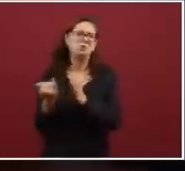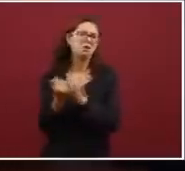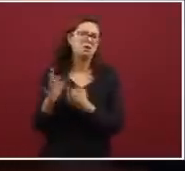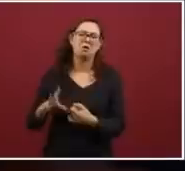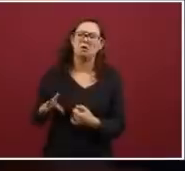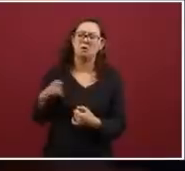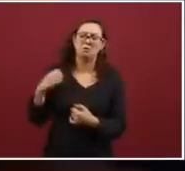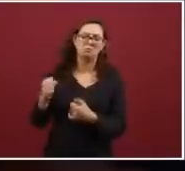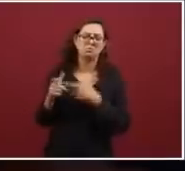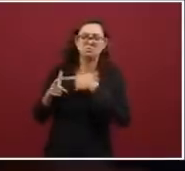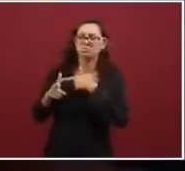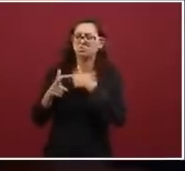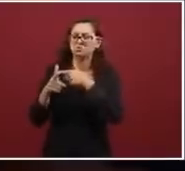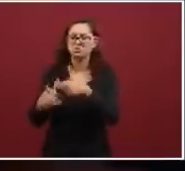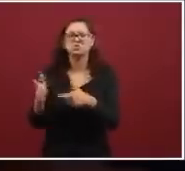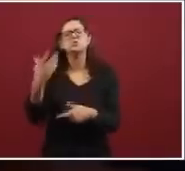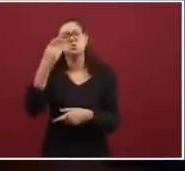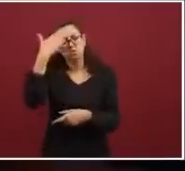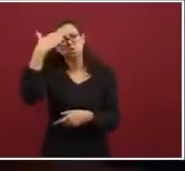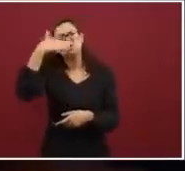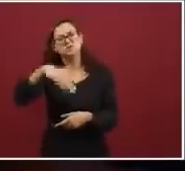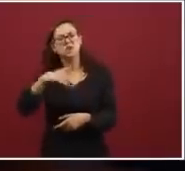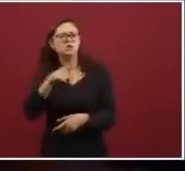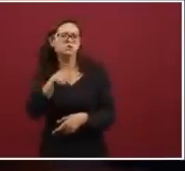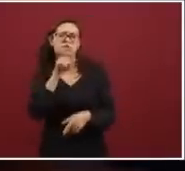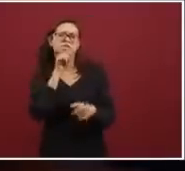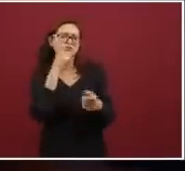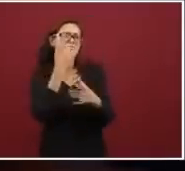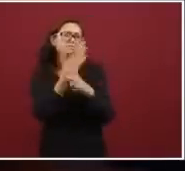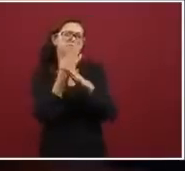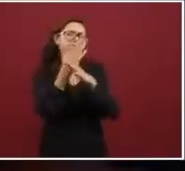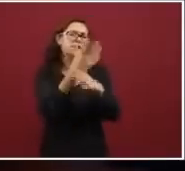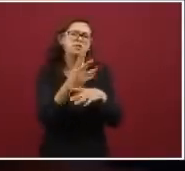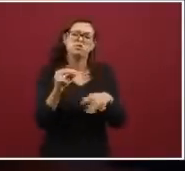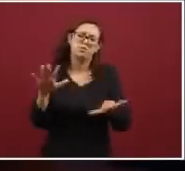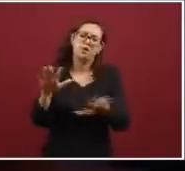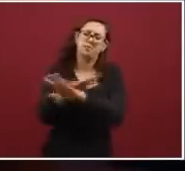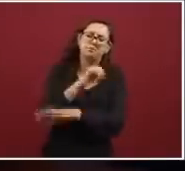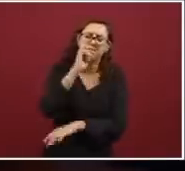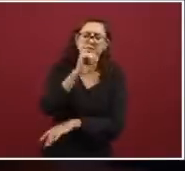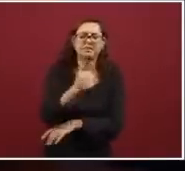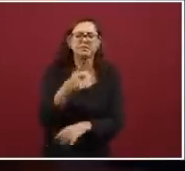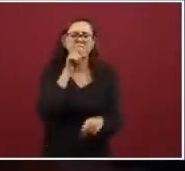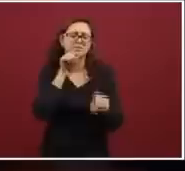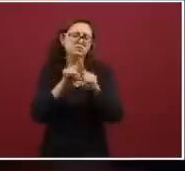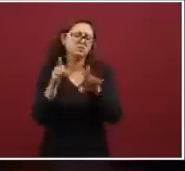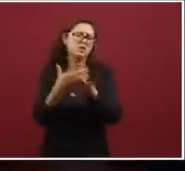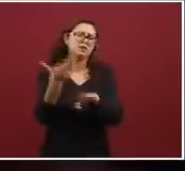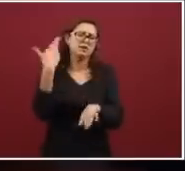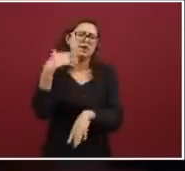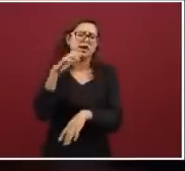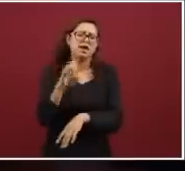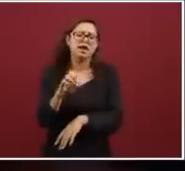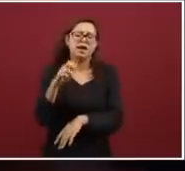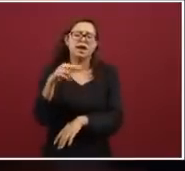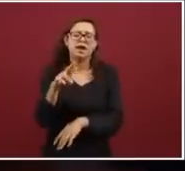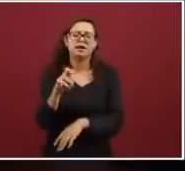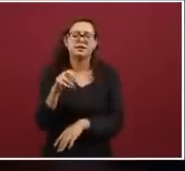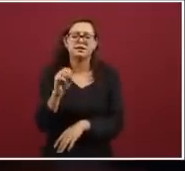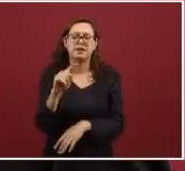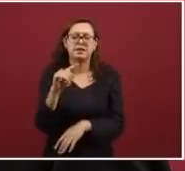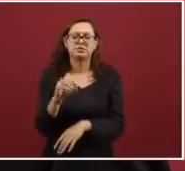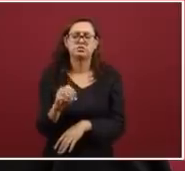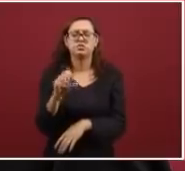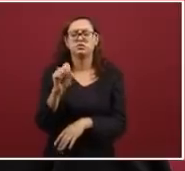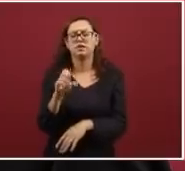antecedente con Ernesto Zedillo. Salió ya el coordinador del Grupo Parlamentario de Morena y presidente de la